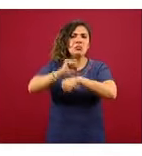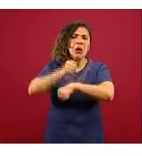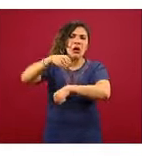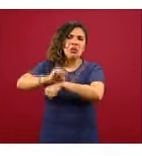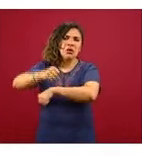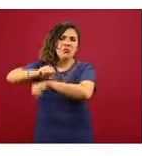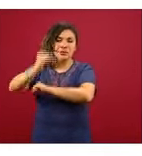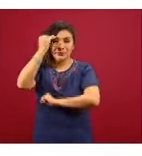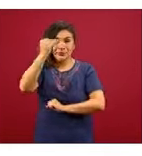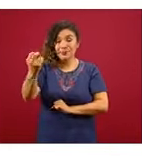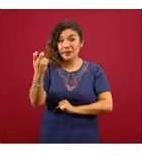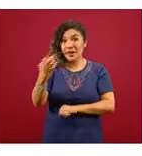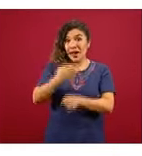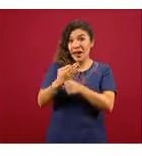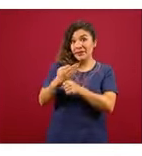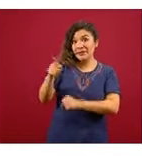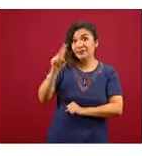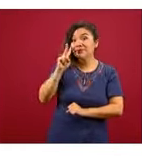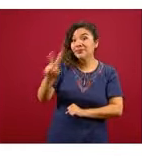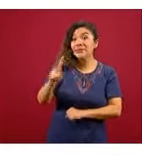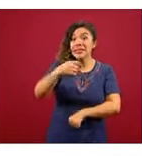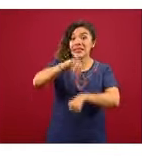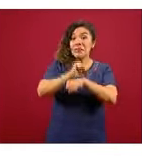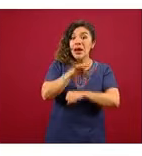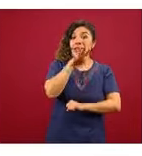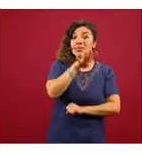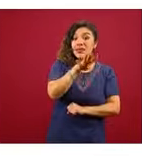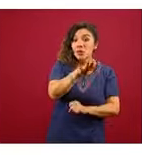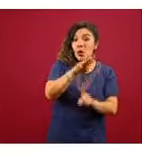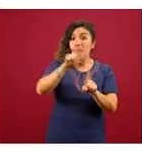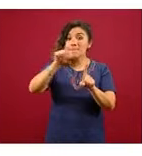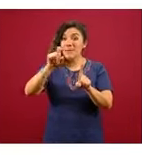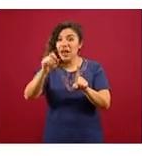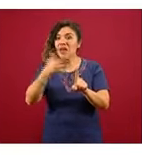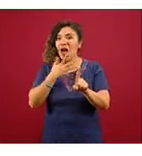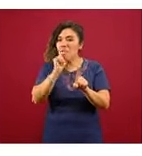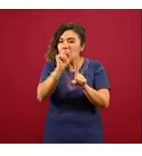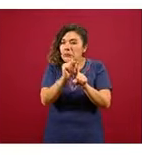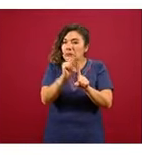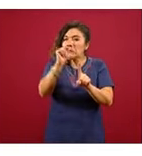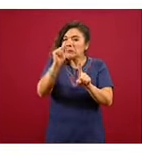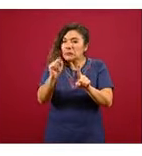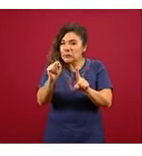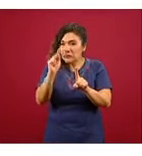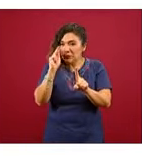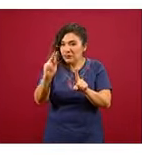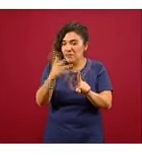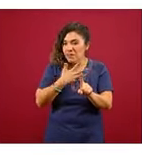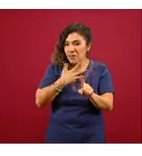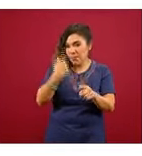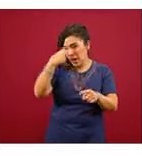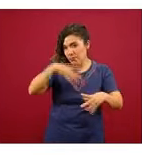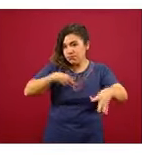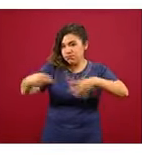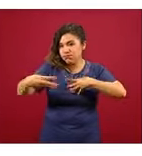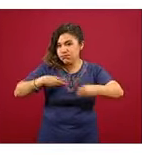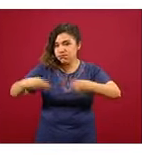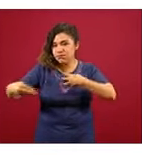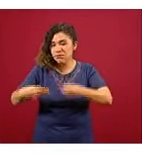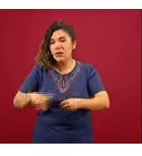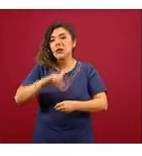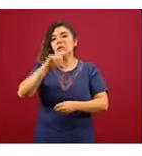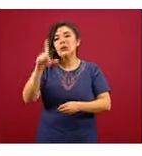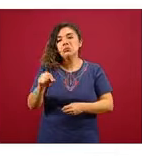precisamente lo estamos viendo. En la semana 19 y 20 es cuando hubo un incremento de la transmisión que previamente se